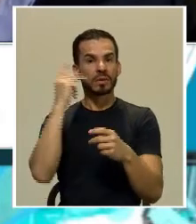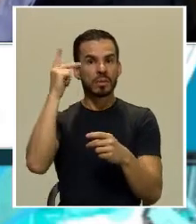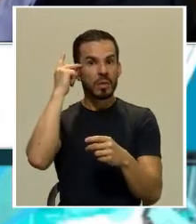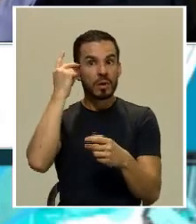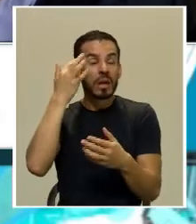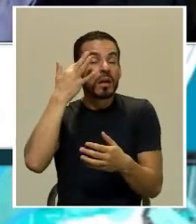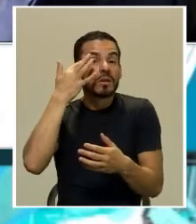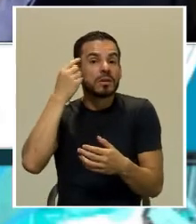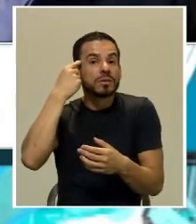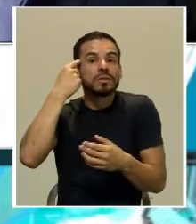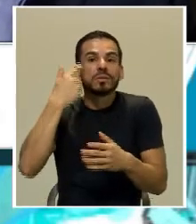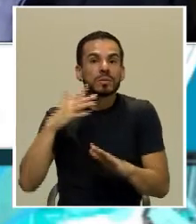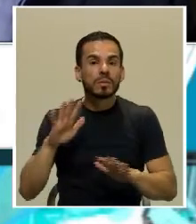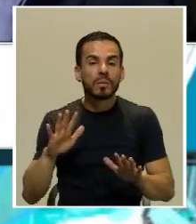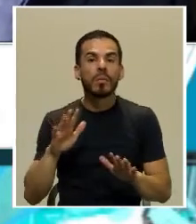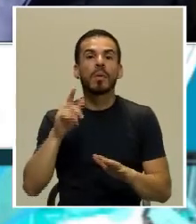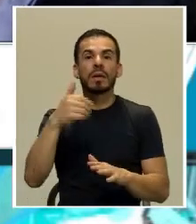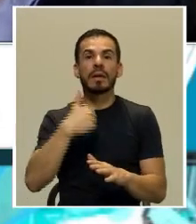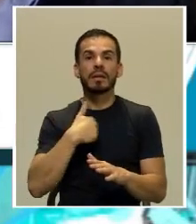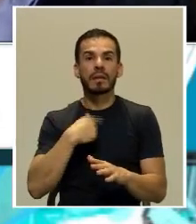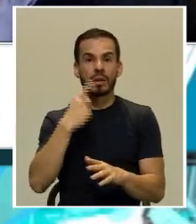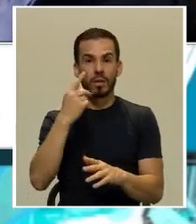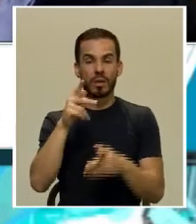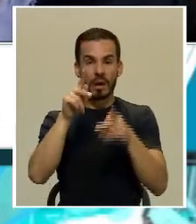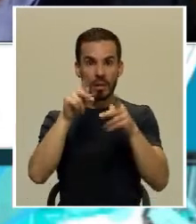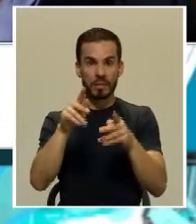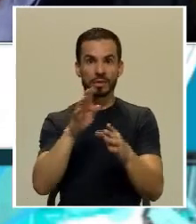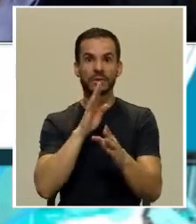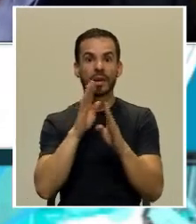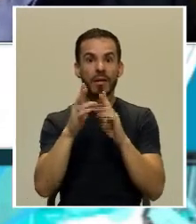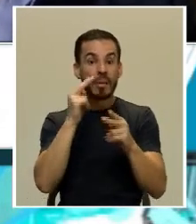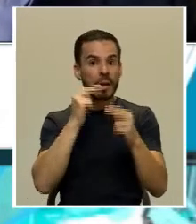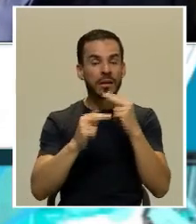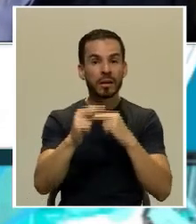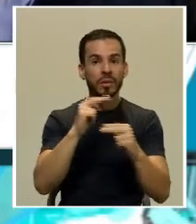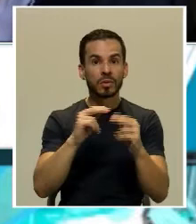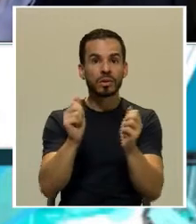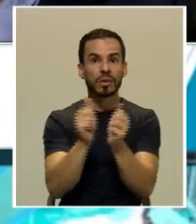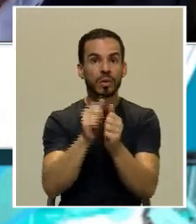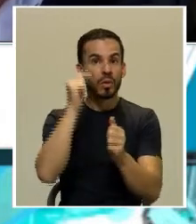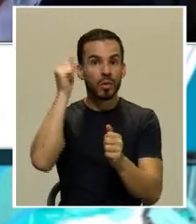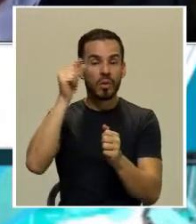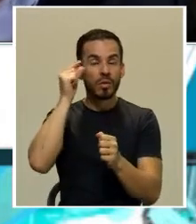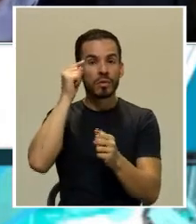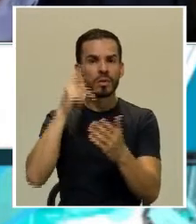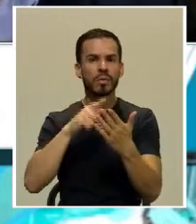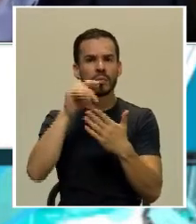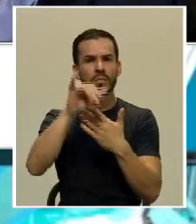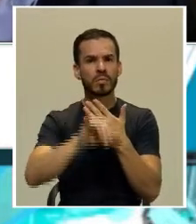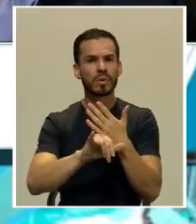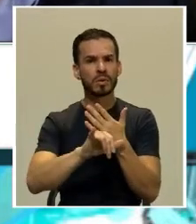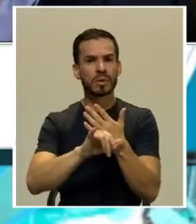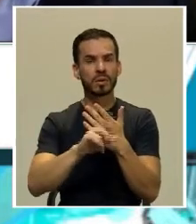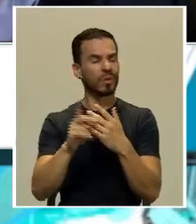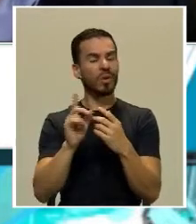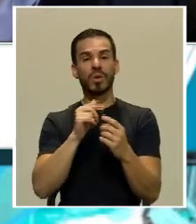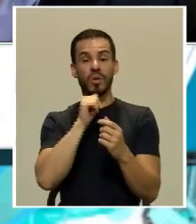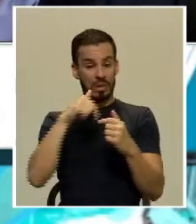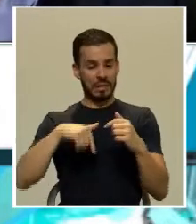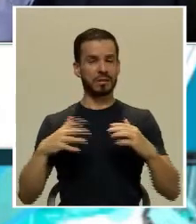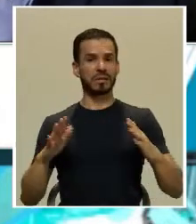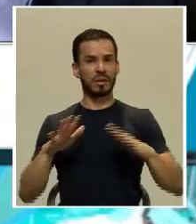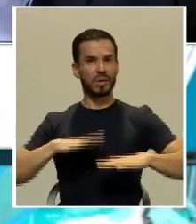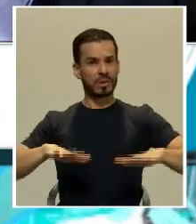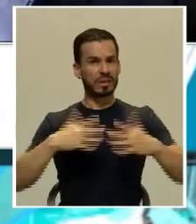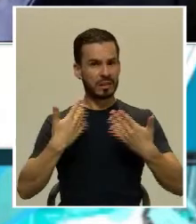se supone debía tener un vocero para negociar con el Ejecutivo proyectos, ni qué decir en el contexto complicado que ya